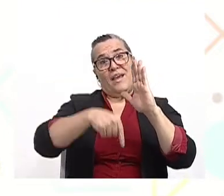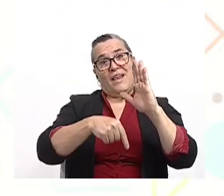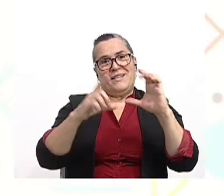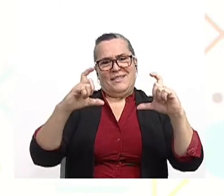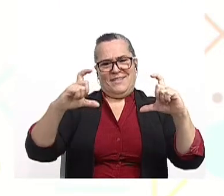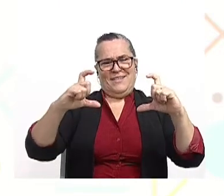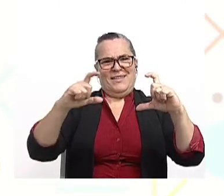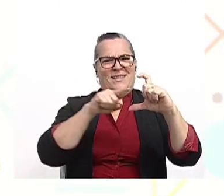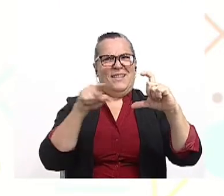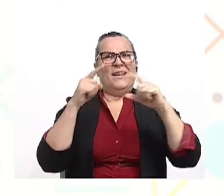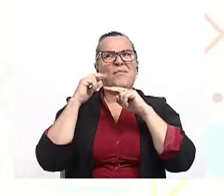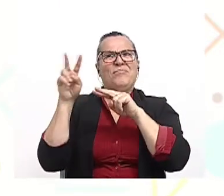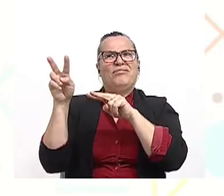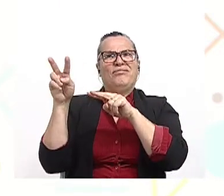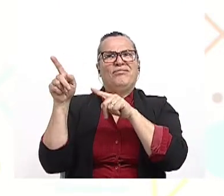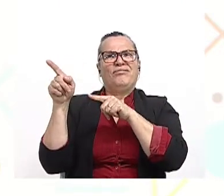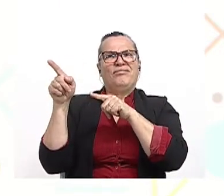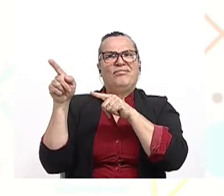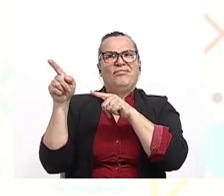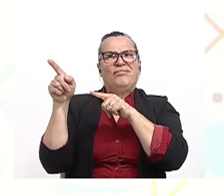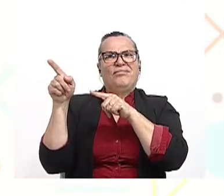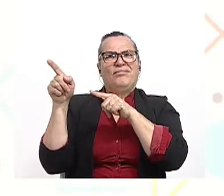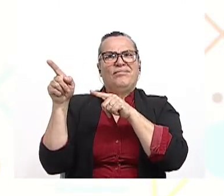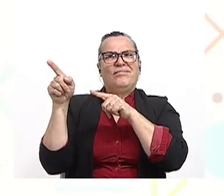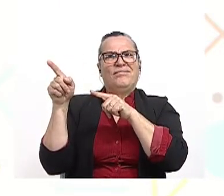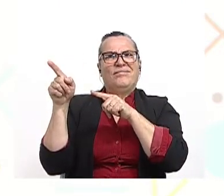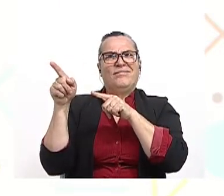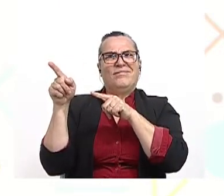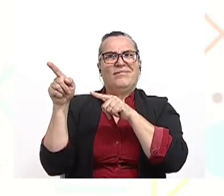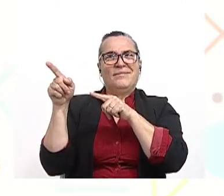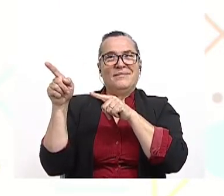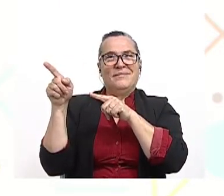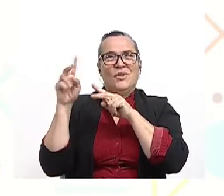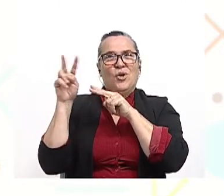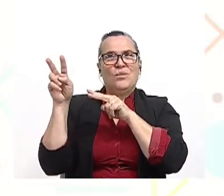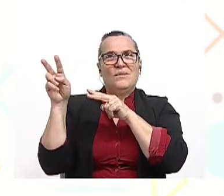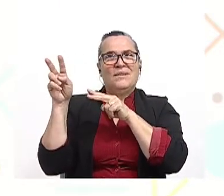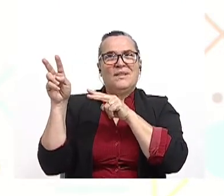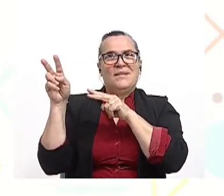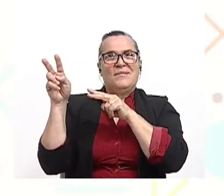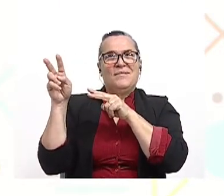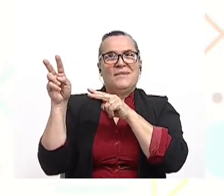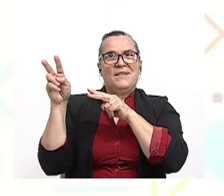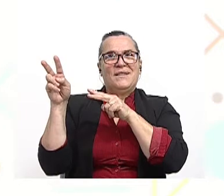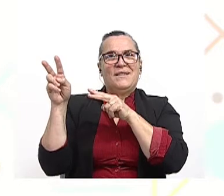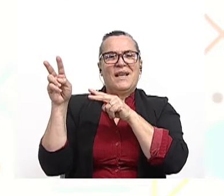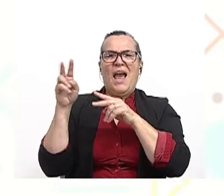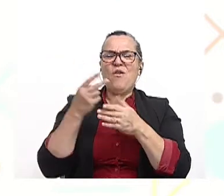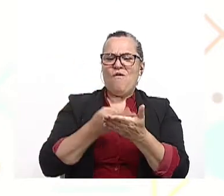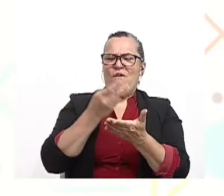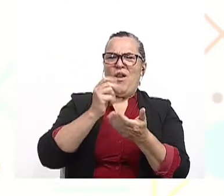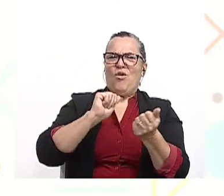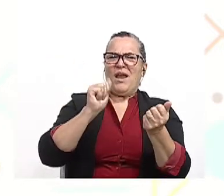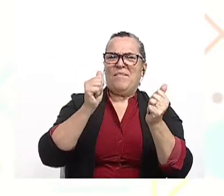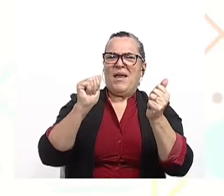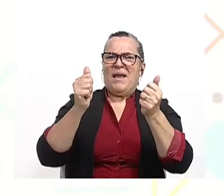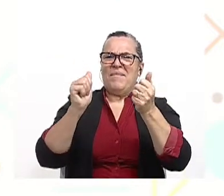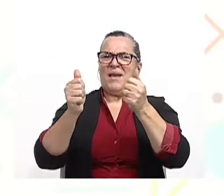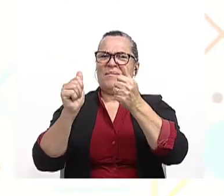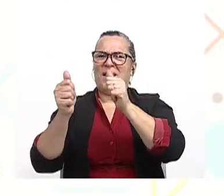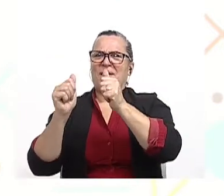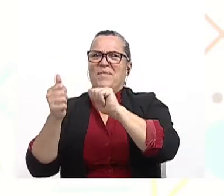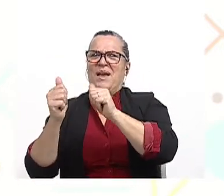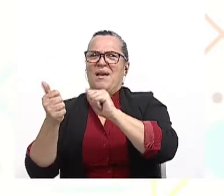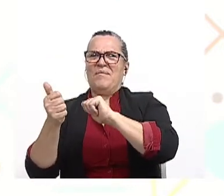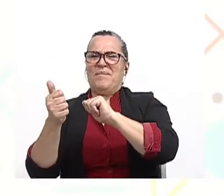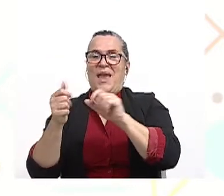presente. Observemos esta gráfica. Observe cómo el criterio de la función hay un valor que está cambiando, el que está